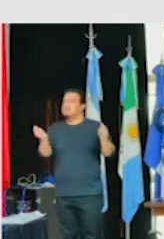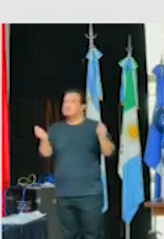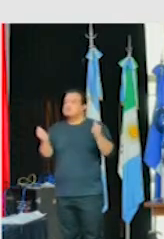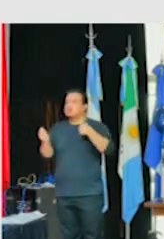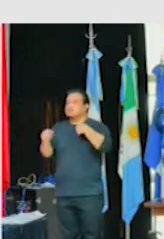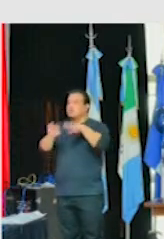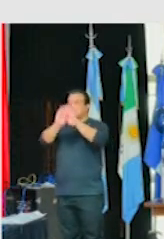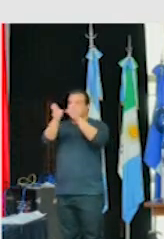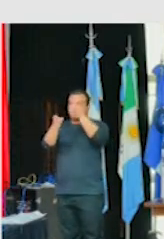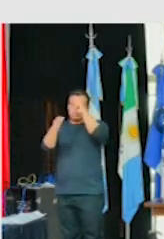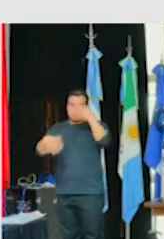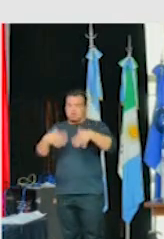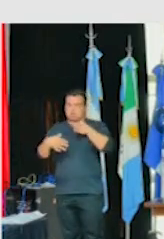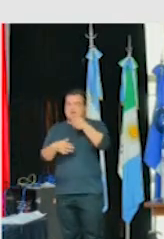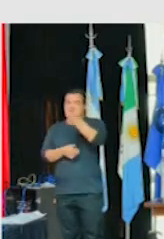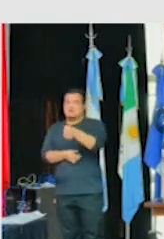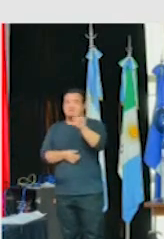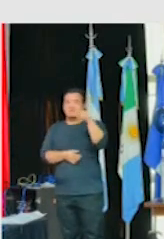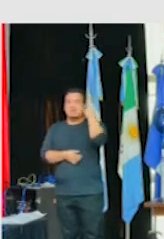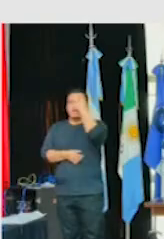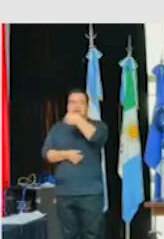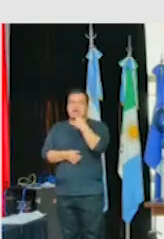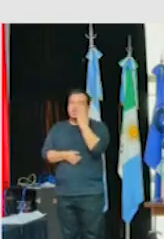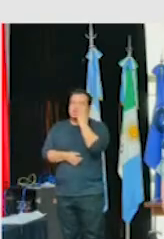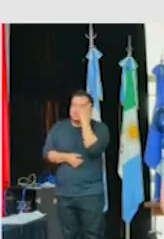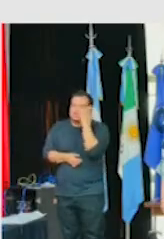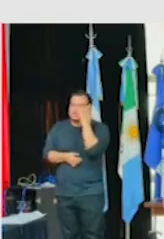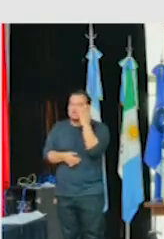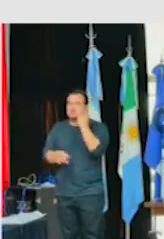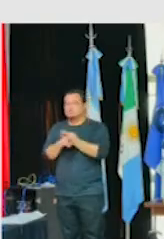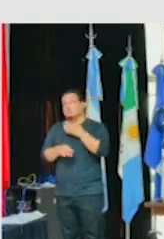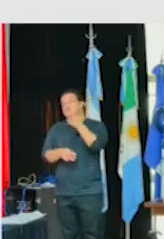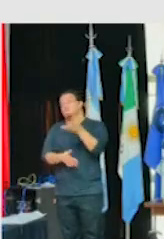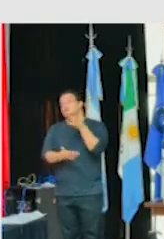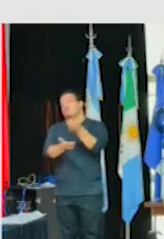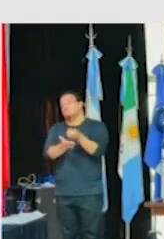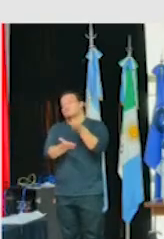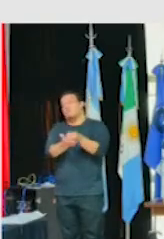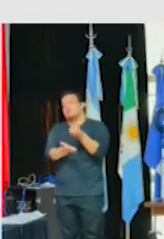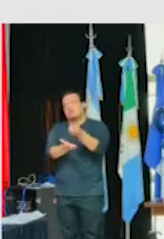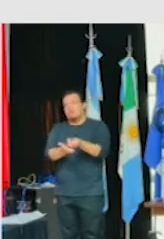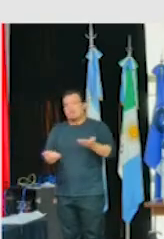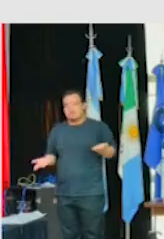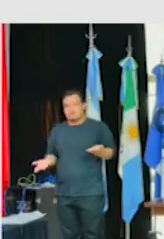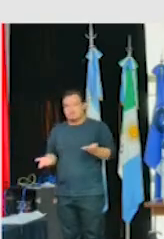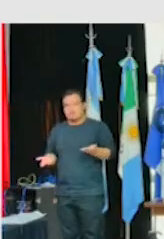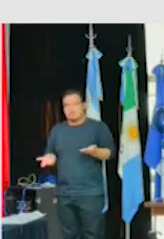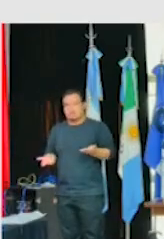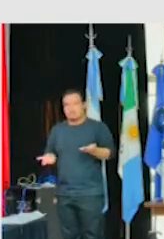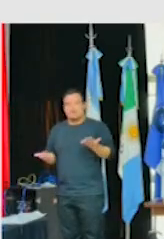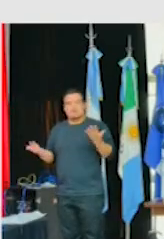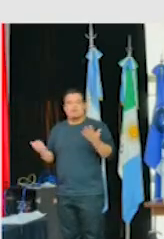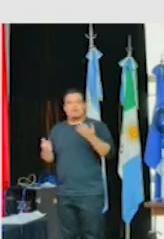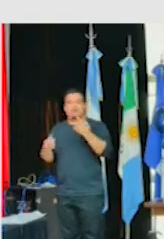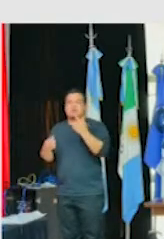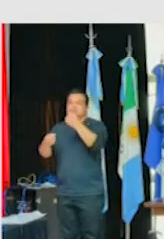guardia a las 3 y me atendió con cara de dormido. Me cobra cada vez que voy, ¿sí? Entonces, hay un montón